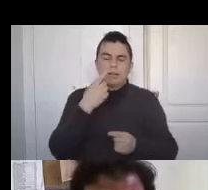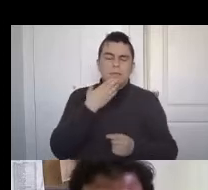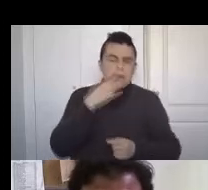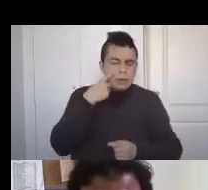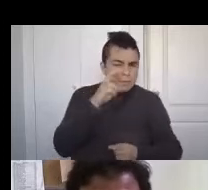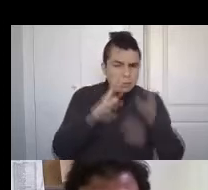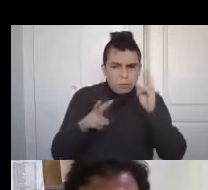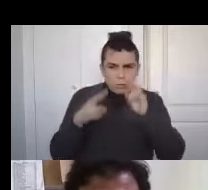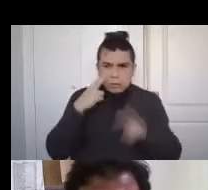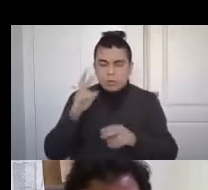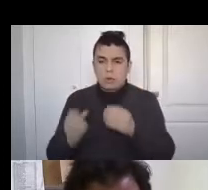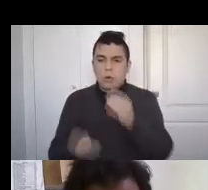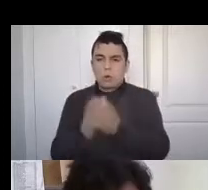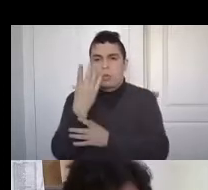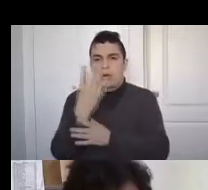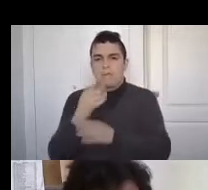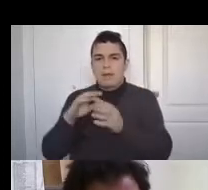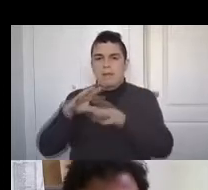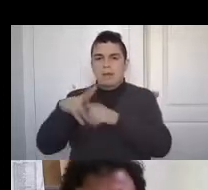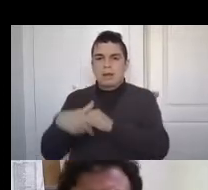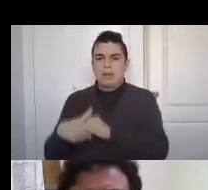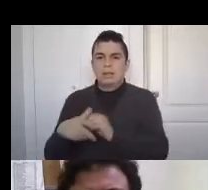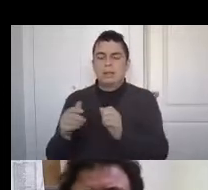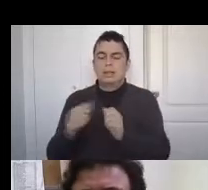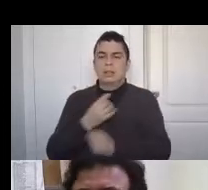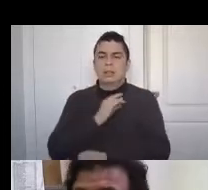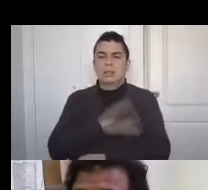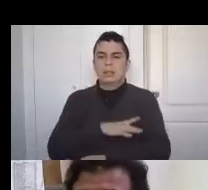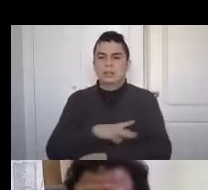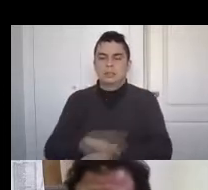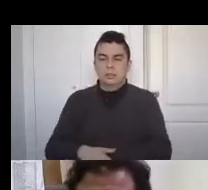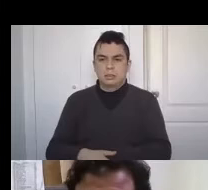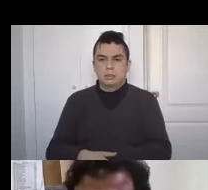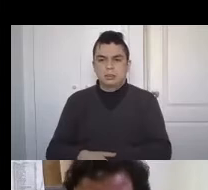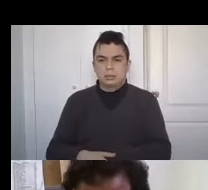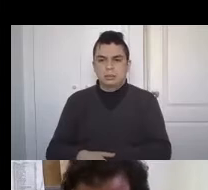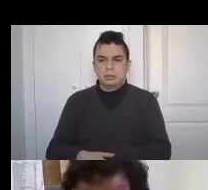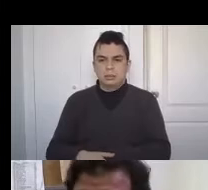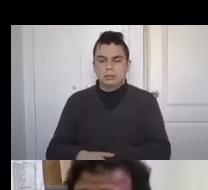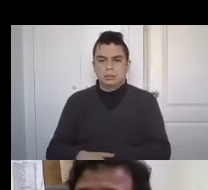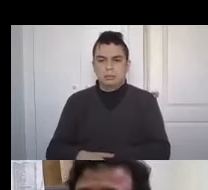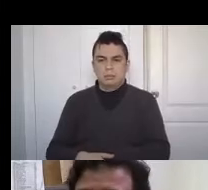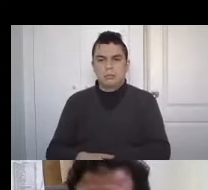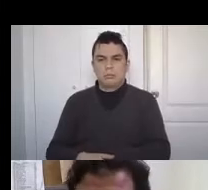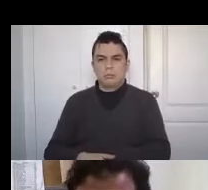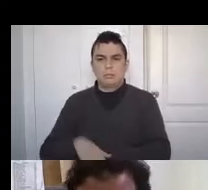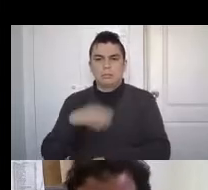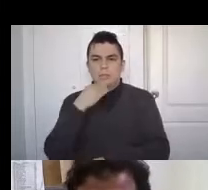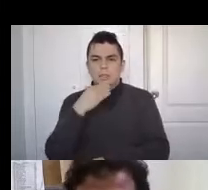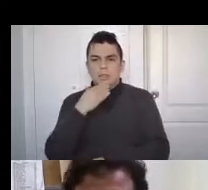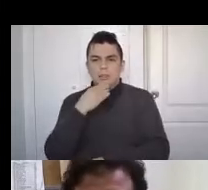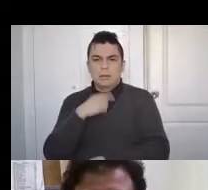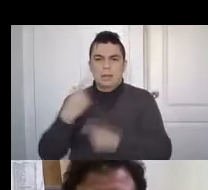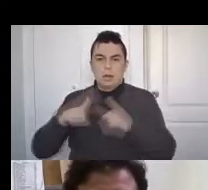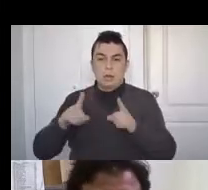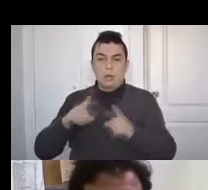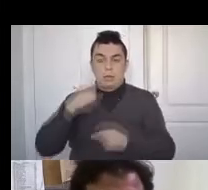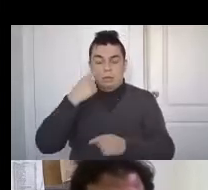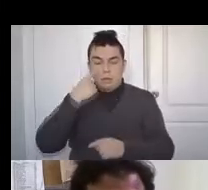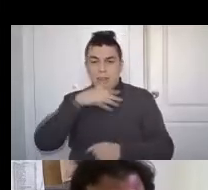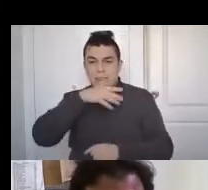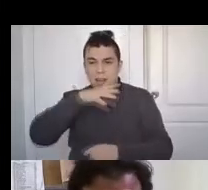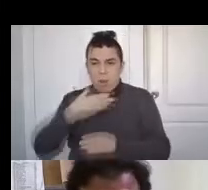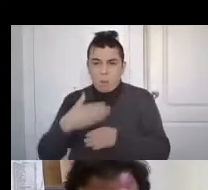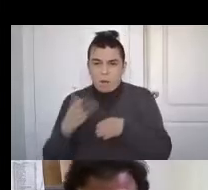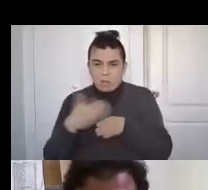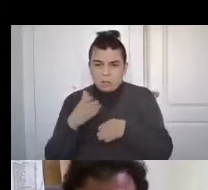dando vuelta en Chile. Y también hay una red de laboratorios de vigilancia genómica en aguas residuales, los cuales